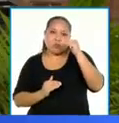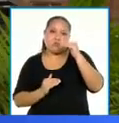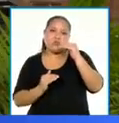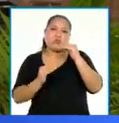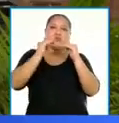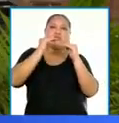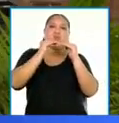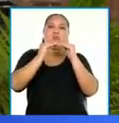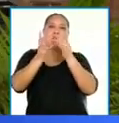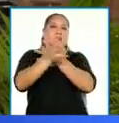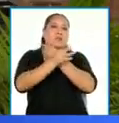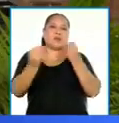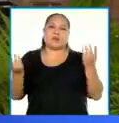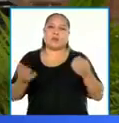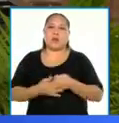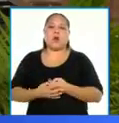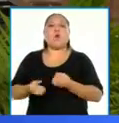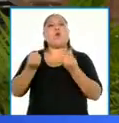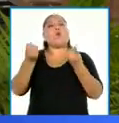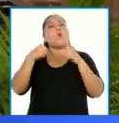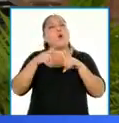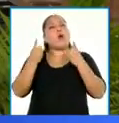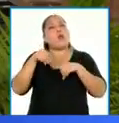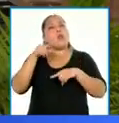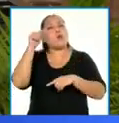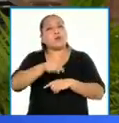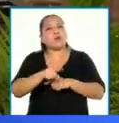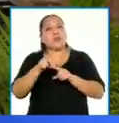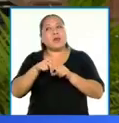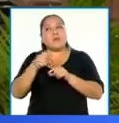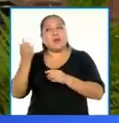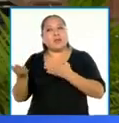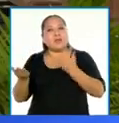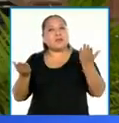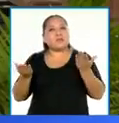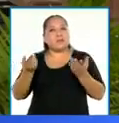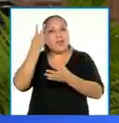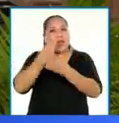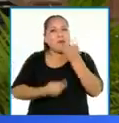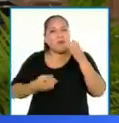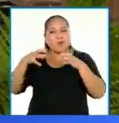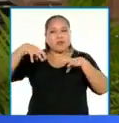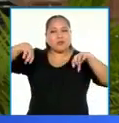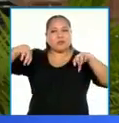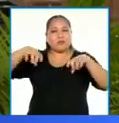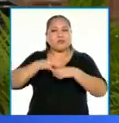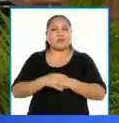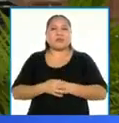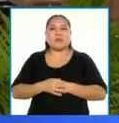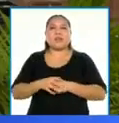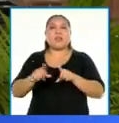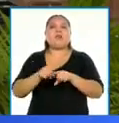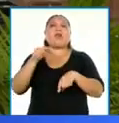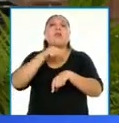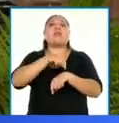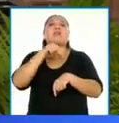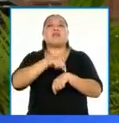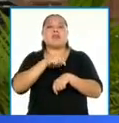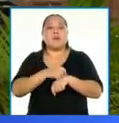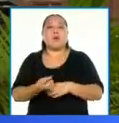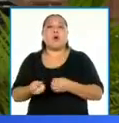desaparezca. ¿Cuánto va a ser eso? Va a depender de los dos factores, ¿no es cierto? Y va a depender, digamos, el tiempo, en qué momento